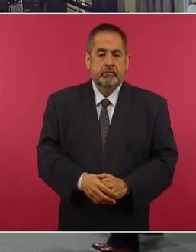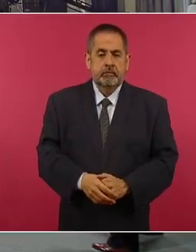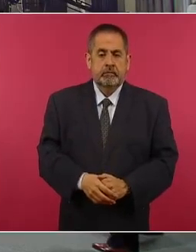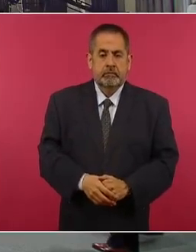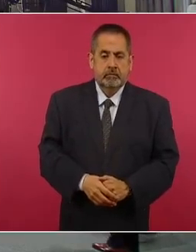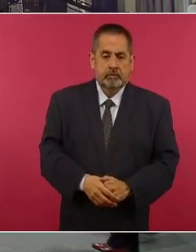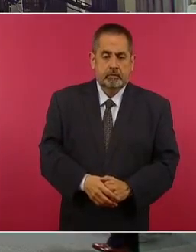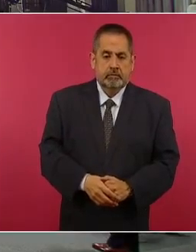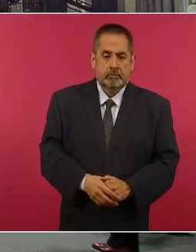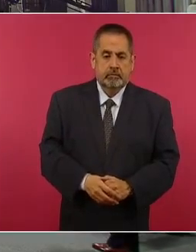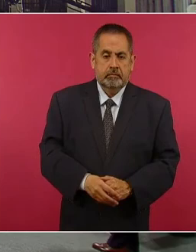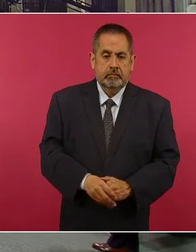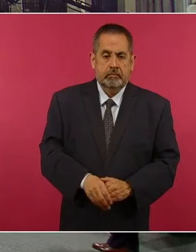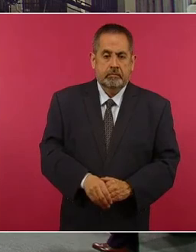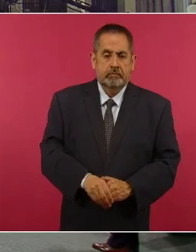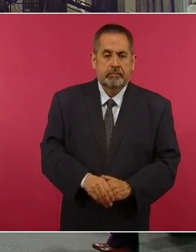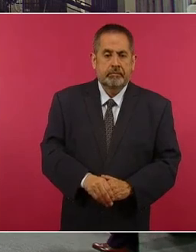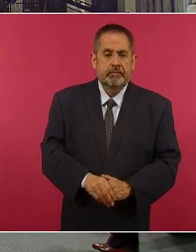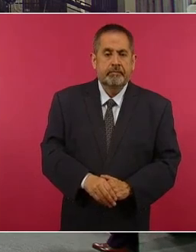Bueno, vamos.